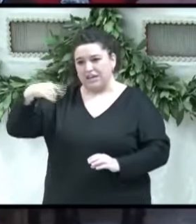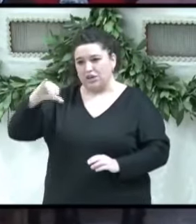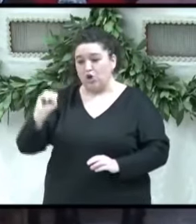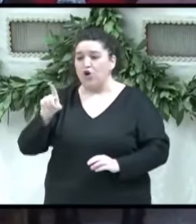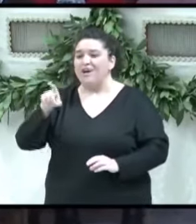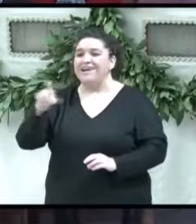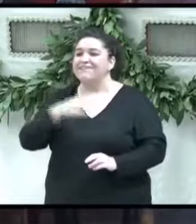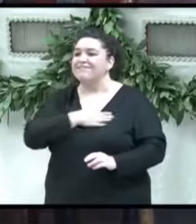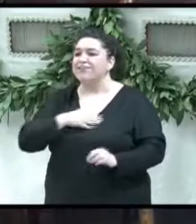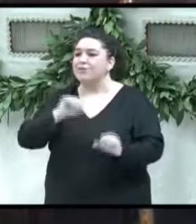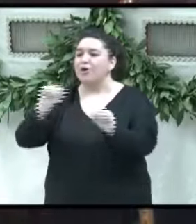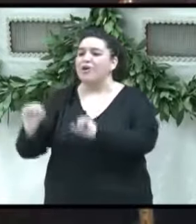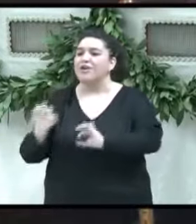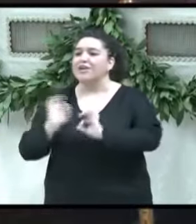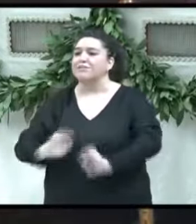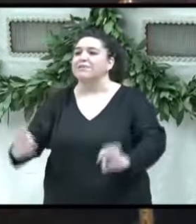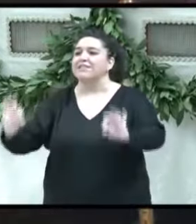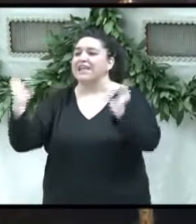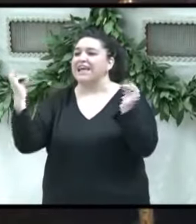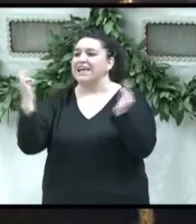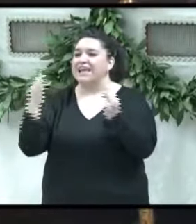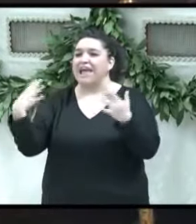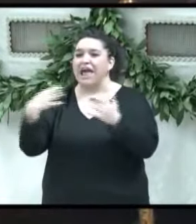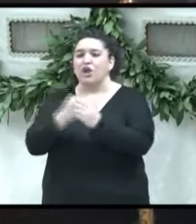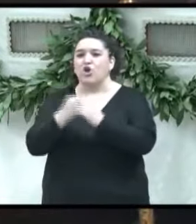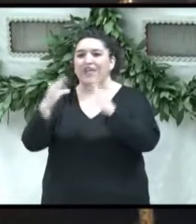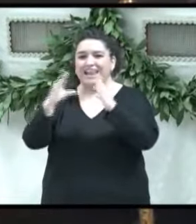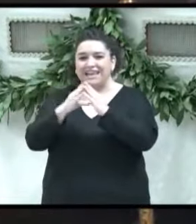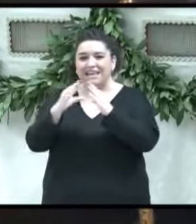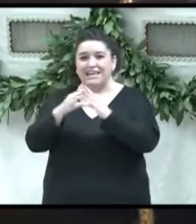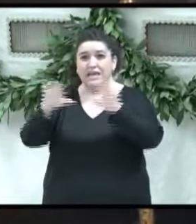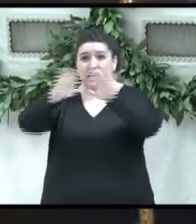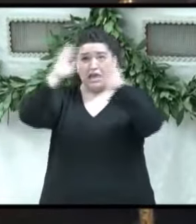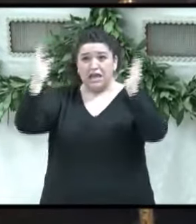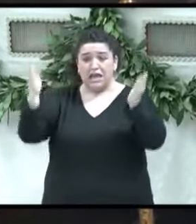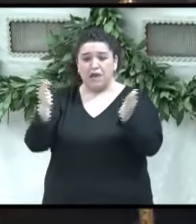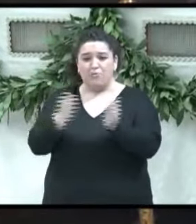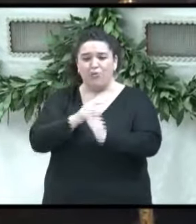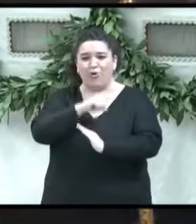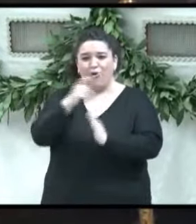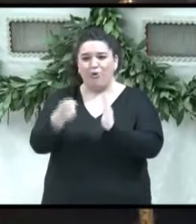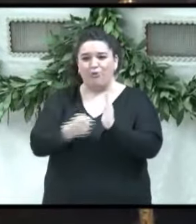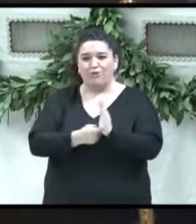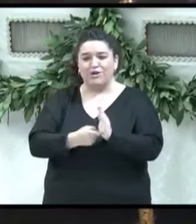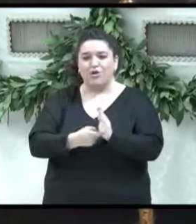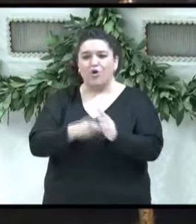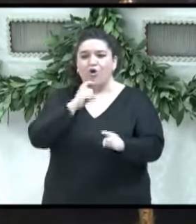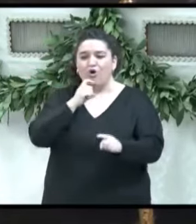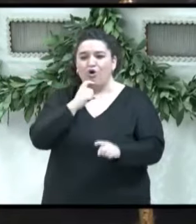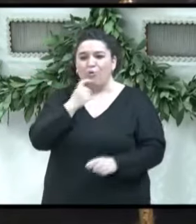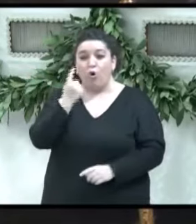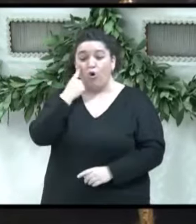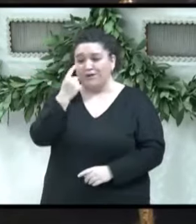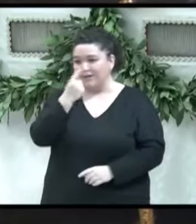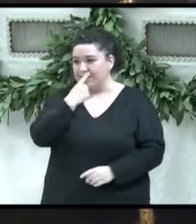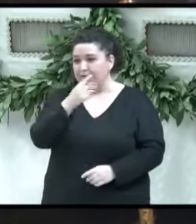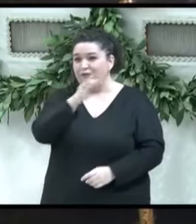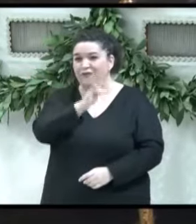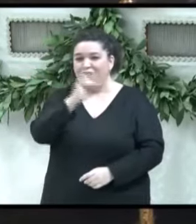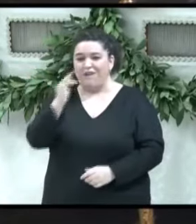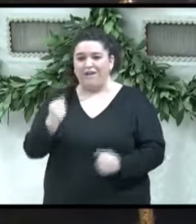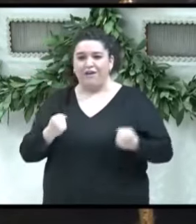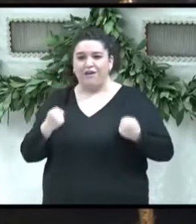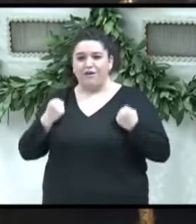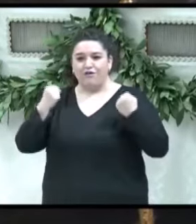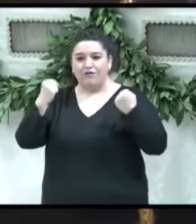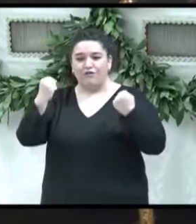proteger especialmente a toda la diócesis y al mundo entero con su testimonio de fe de